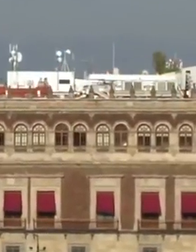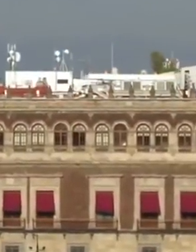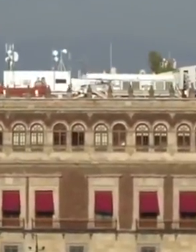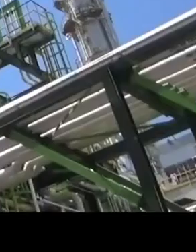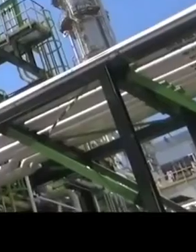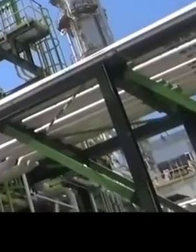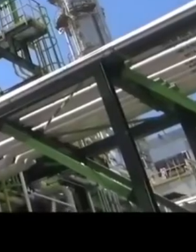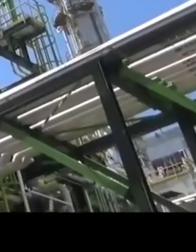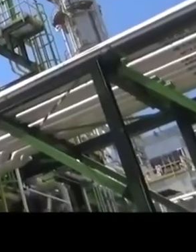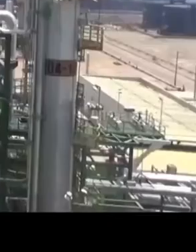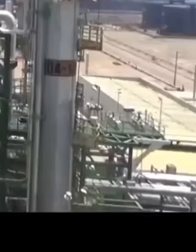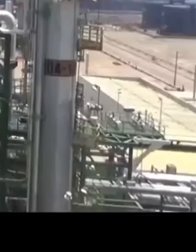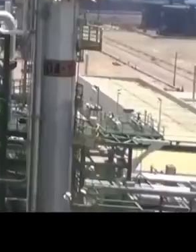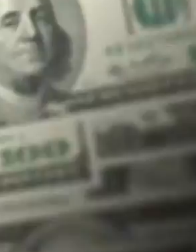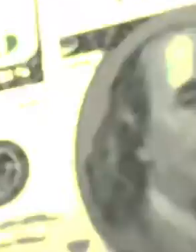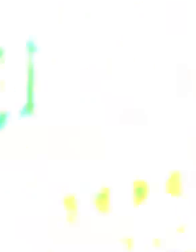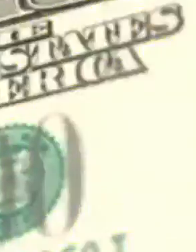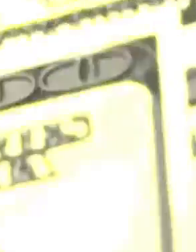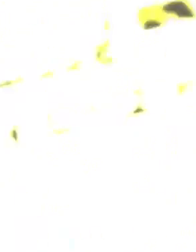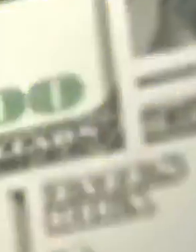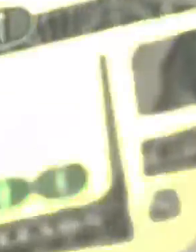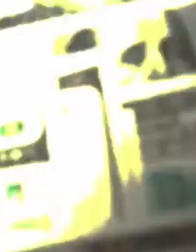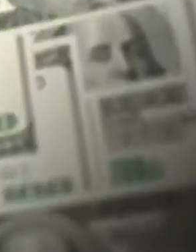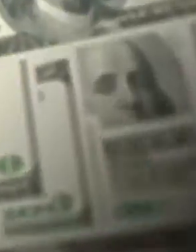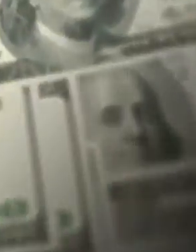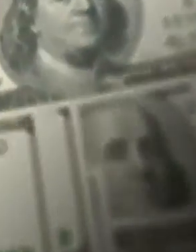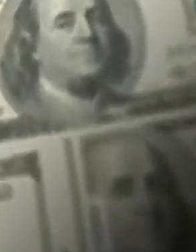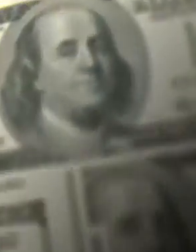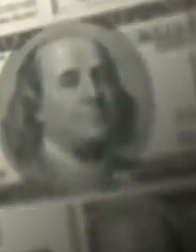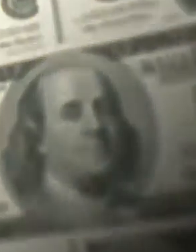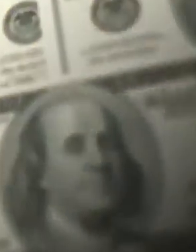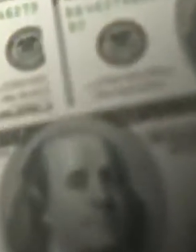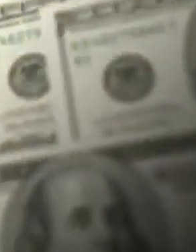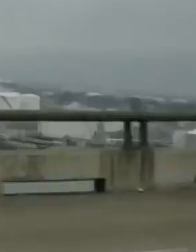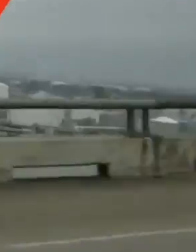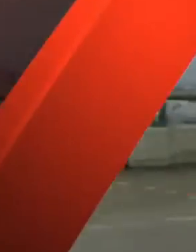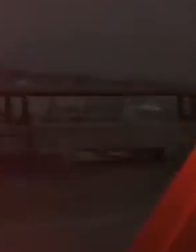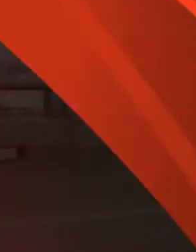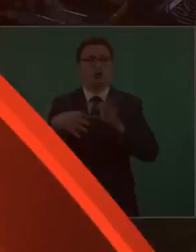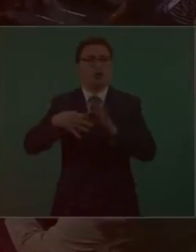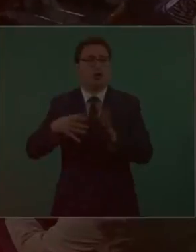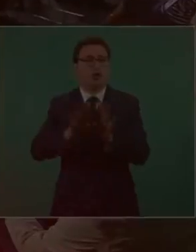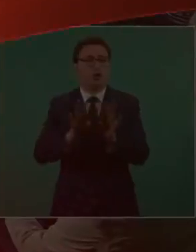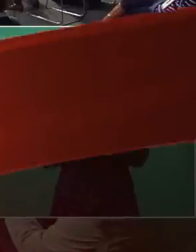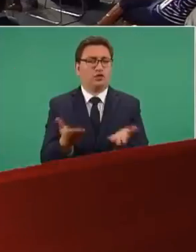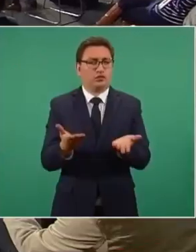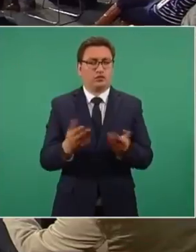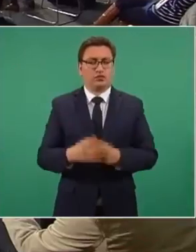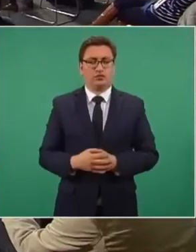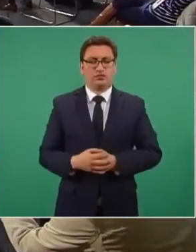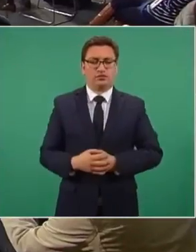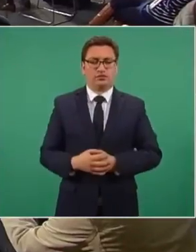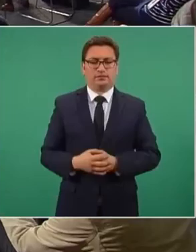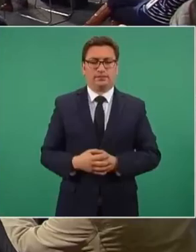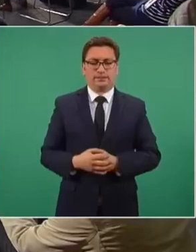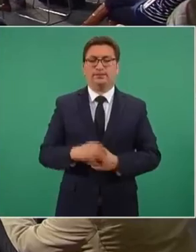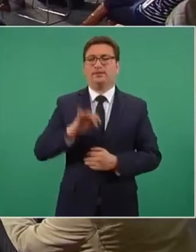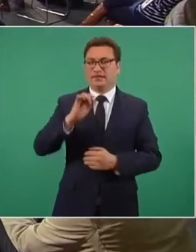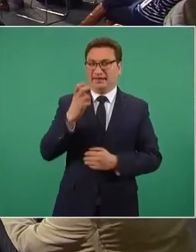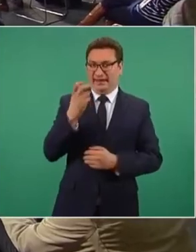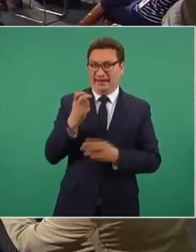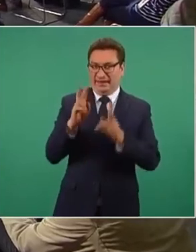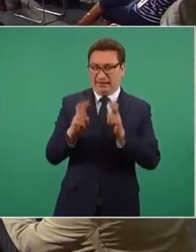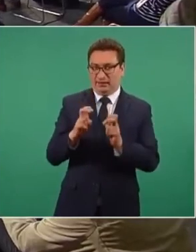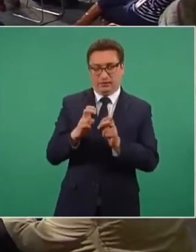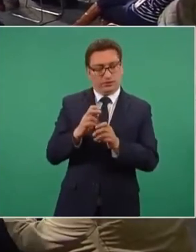nuestro país. Veamos qué dice el presidente de México al respecto. Estamos atendiendo ese